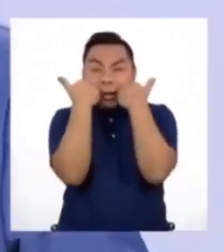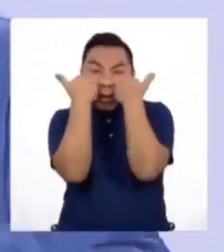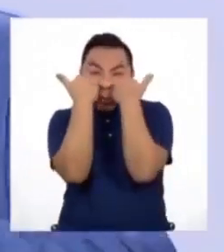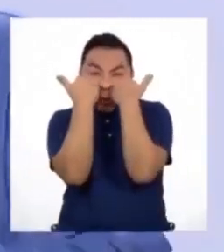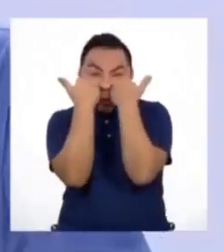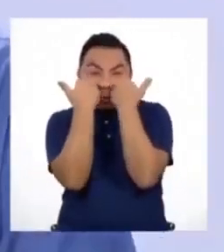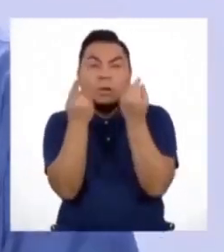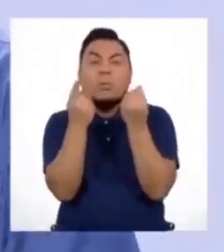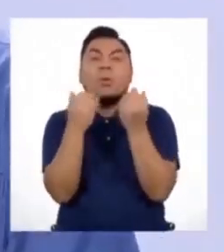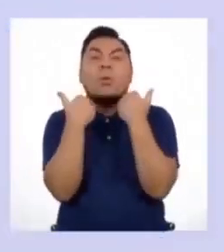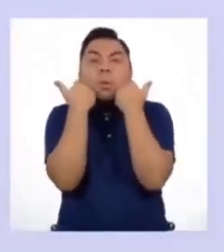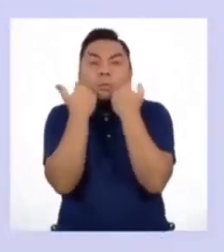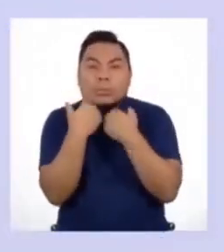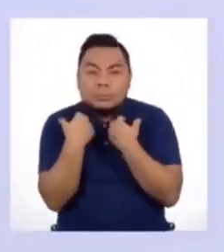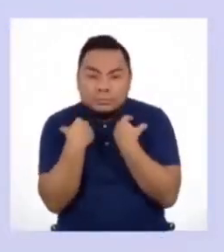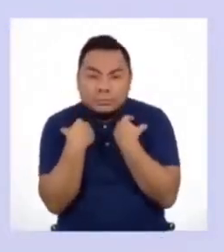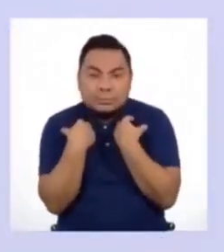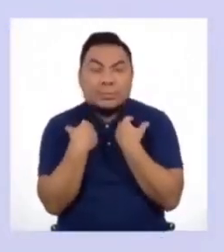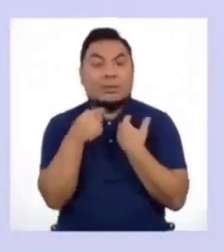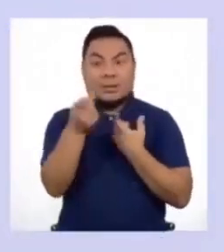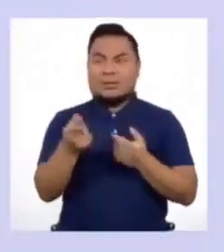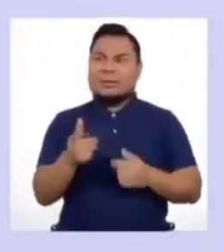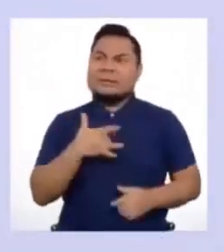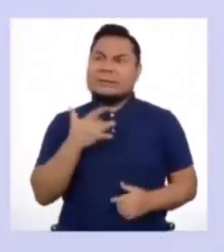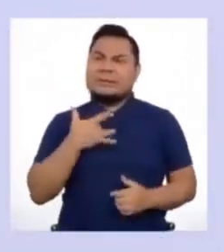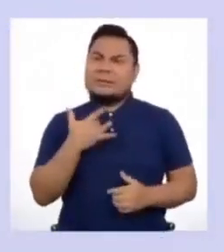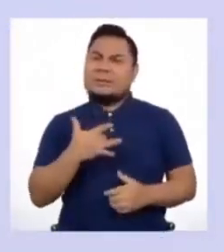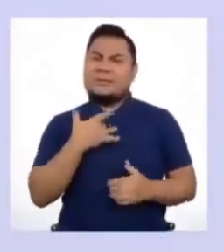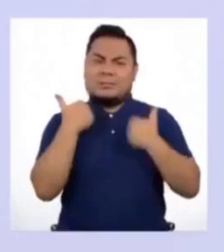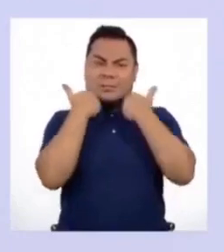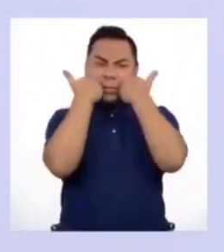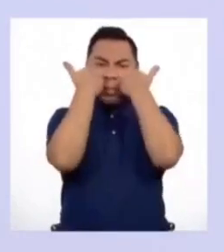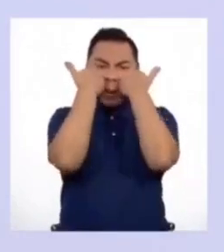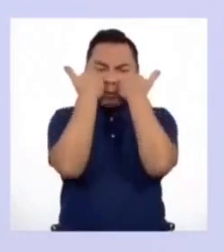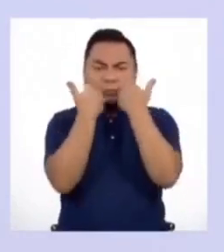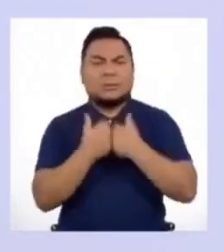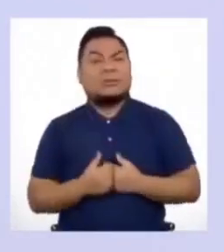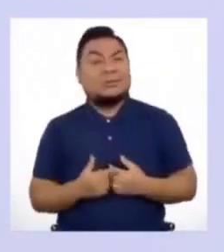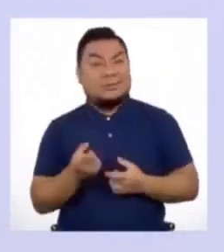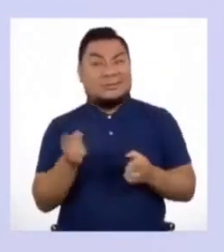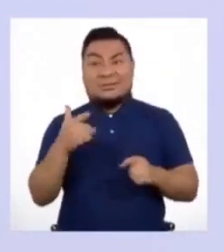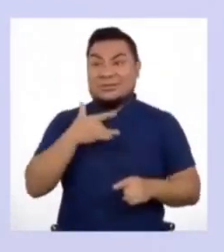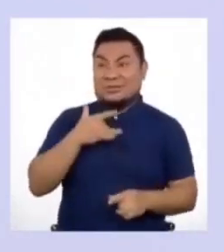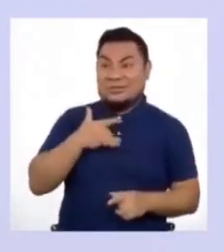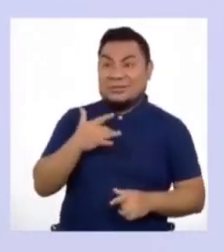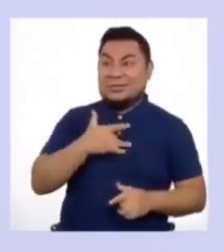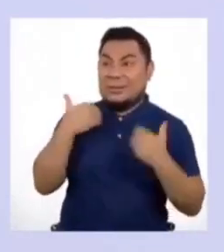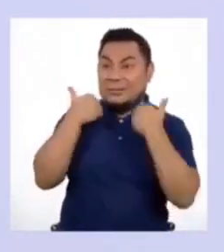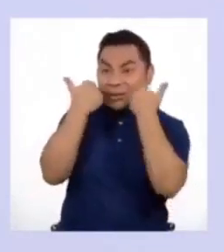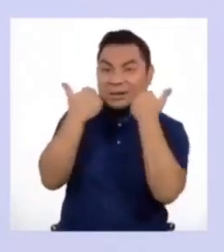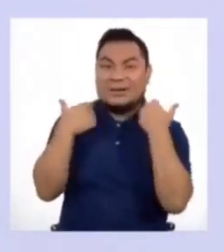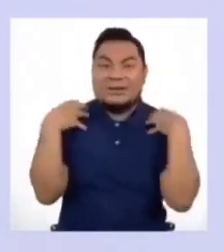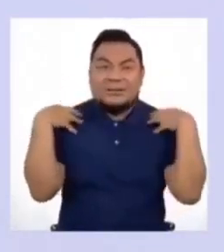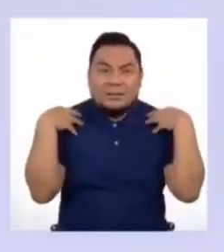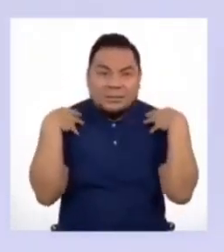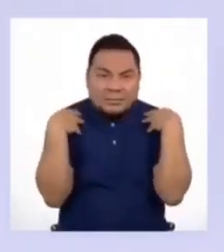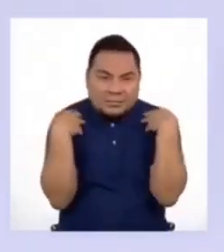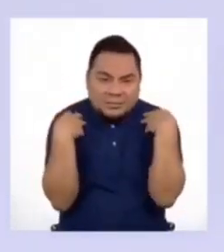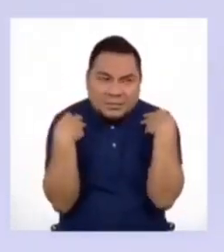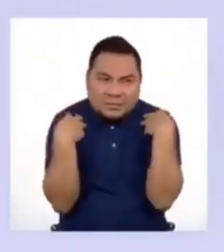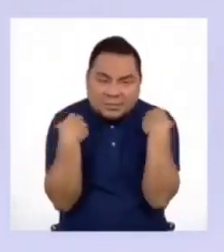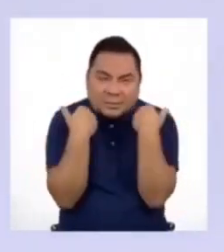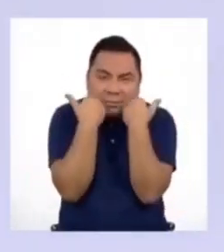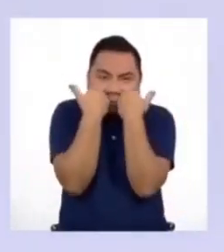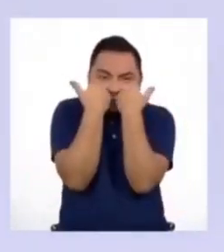¿cómo se pone tu cuerpo? Cuando siento vergüenza. Profe, cuando siento vergüenza mi cuerpo se encoge, así